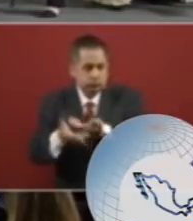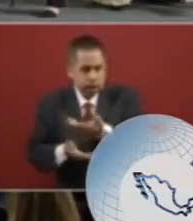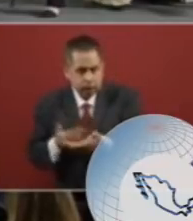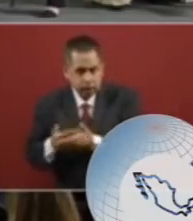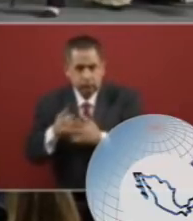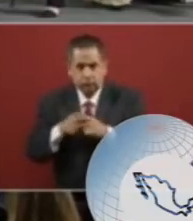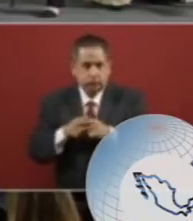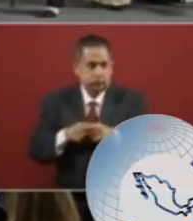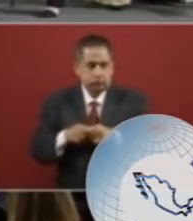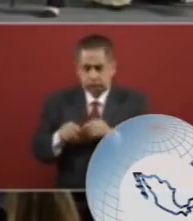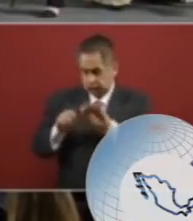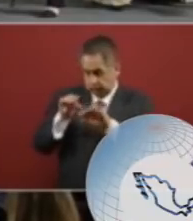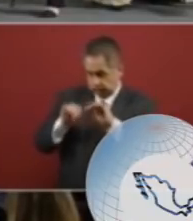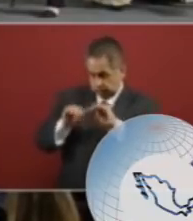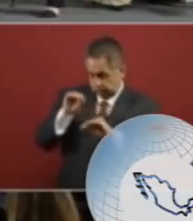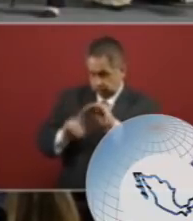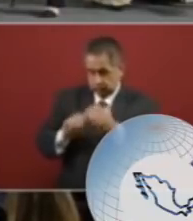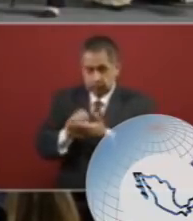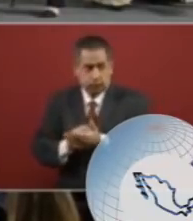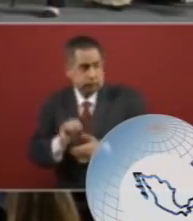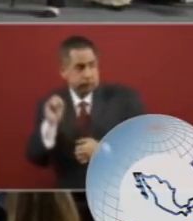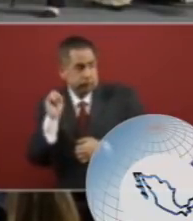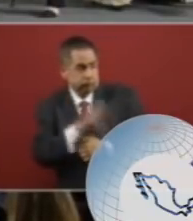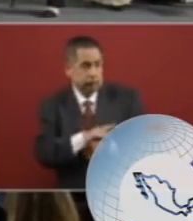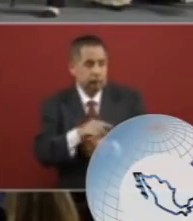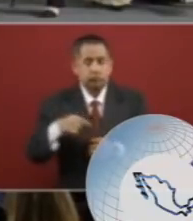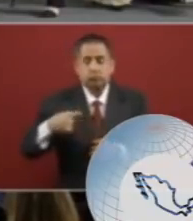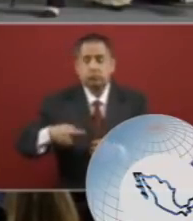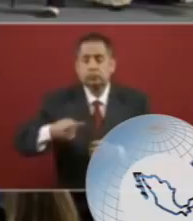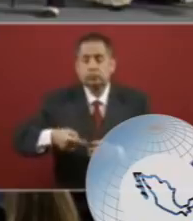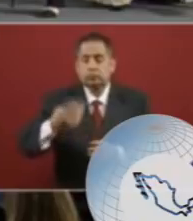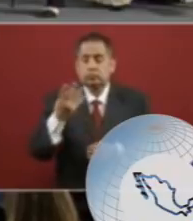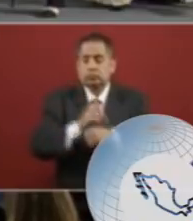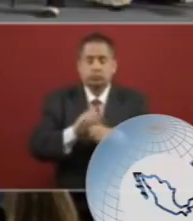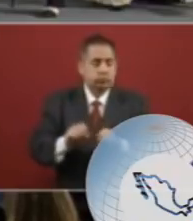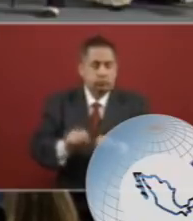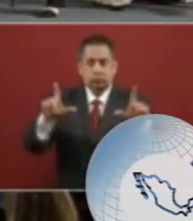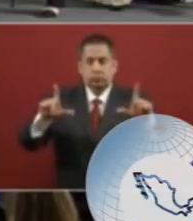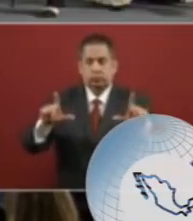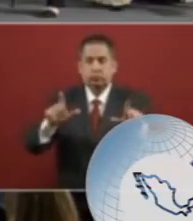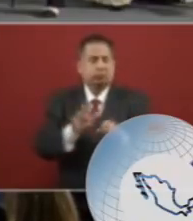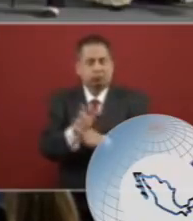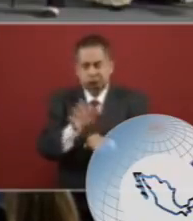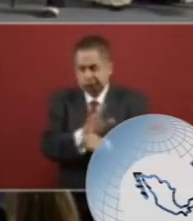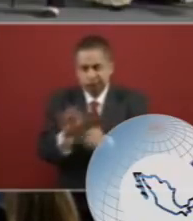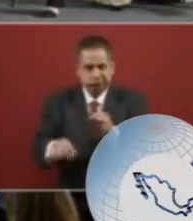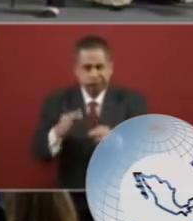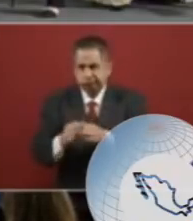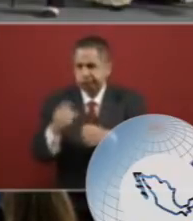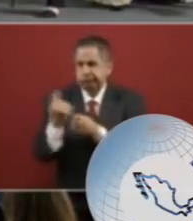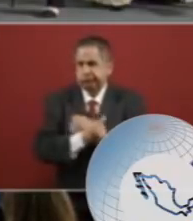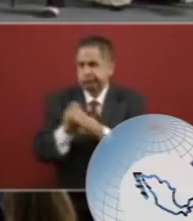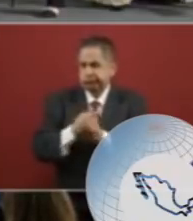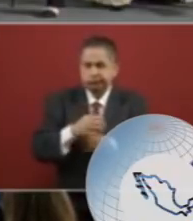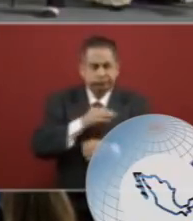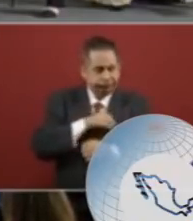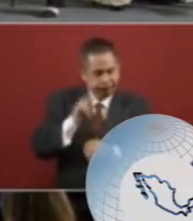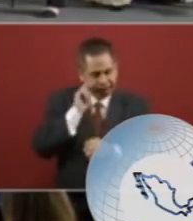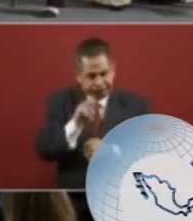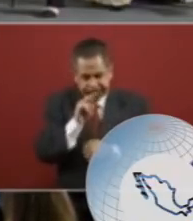Pública Federal, que está alojado en nuestra Secretaría de la Función Pública. 4 días después automáticamente se van a